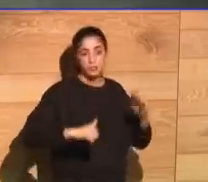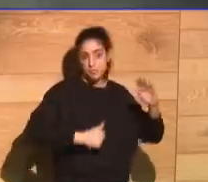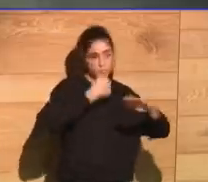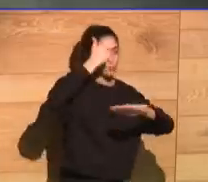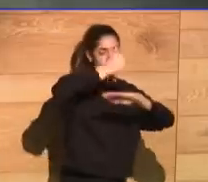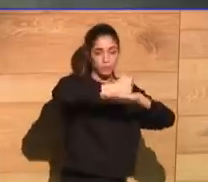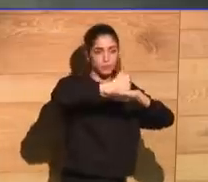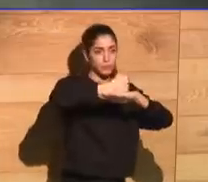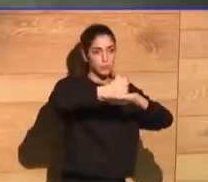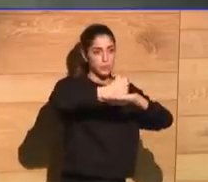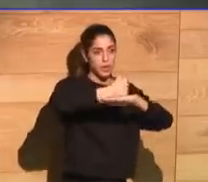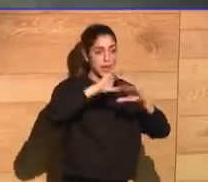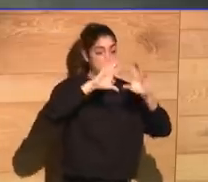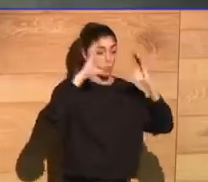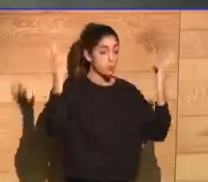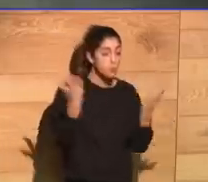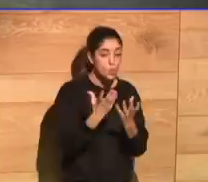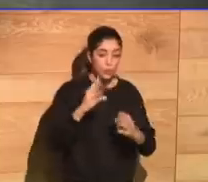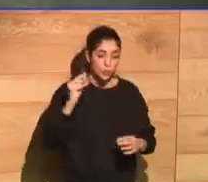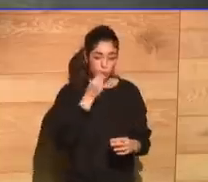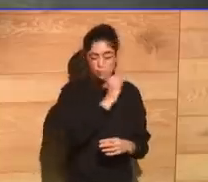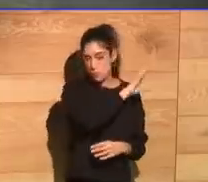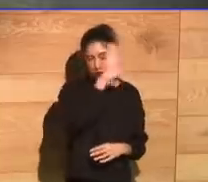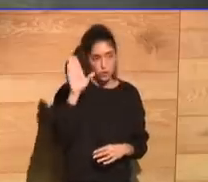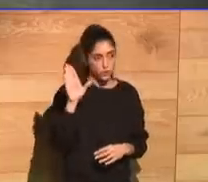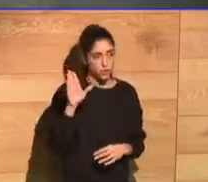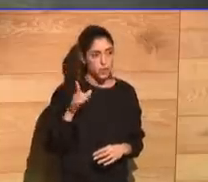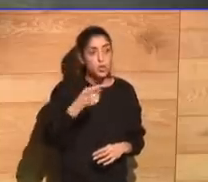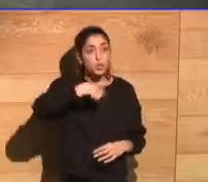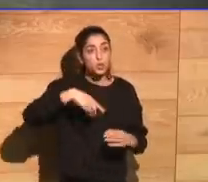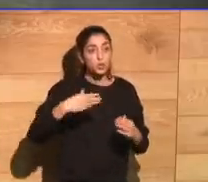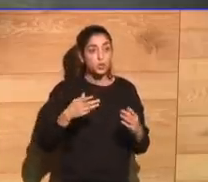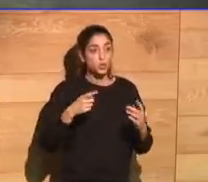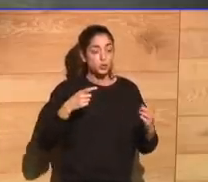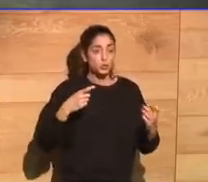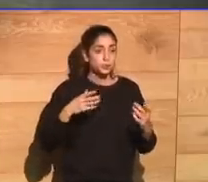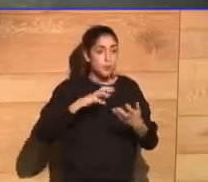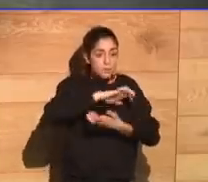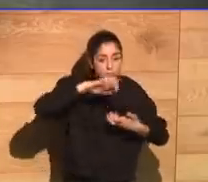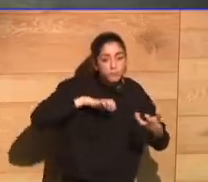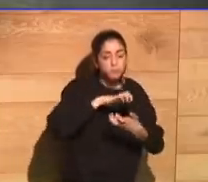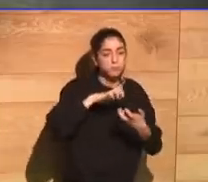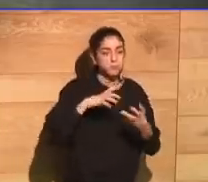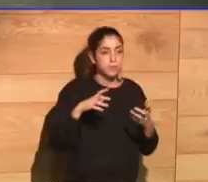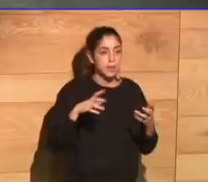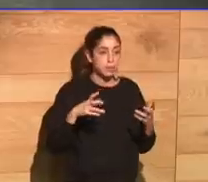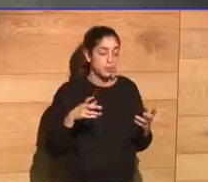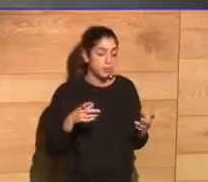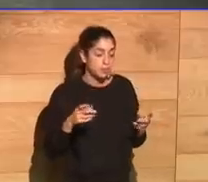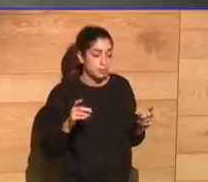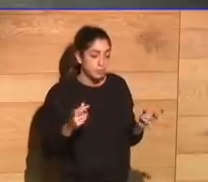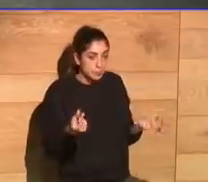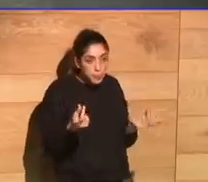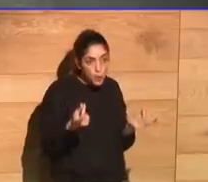Newman es el número uno de Artus, guapo. Artus. Paul Newman es el más guapo. Estamos peleando la plata. Robert Redford es casi... A mí me gusta mucho más Paul Newman. Robert Redford